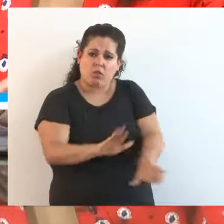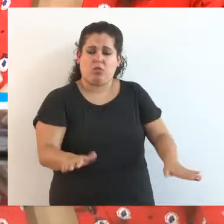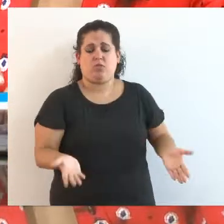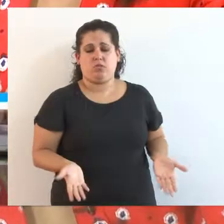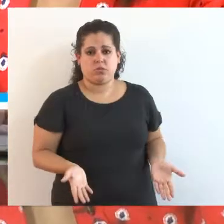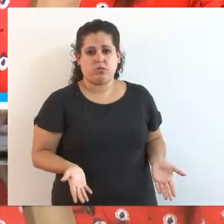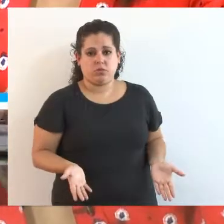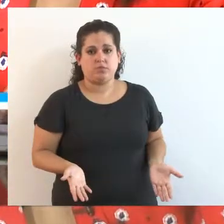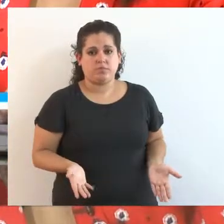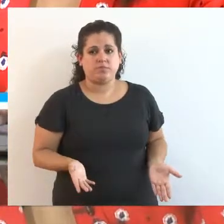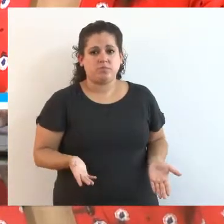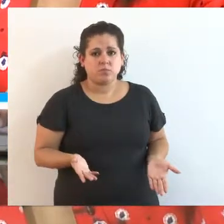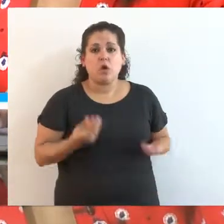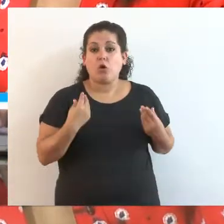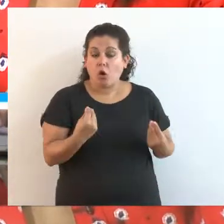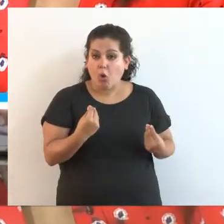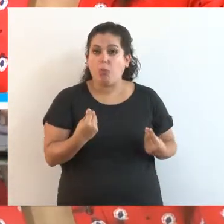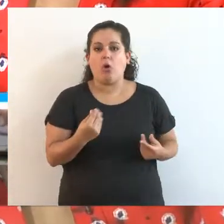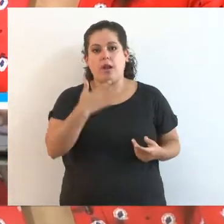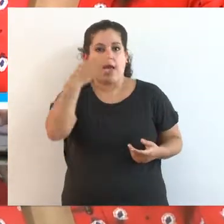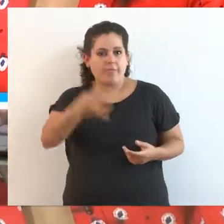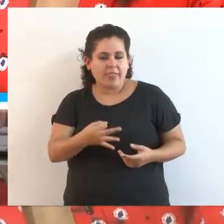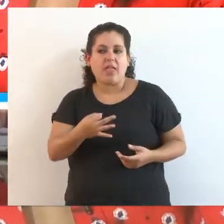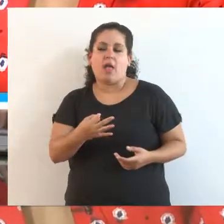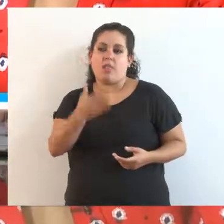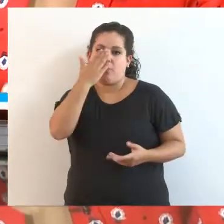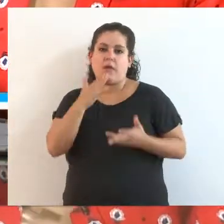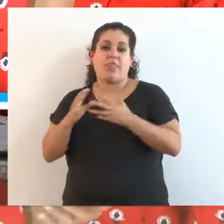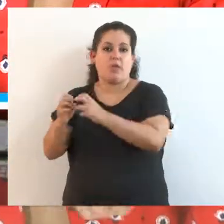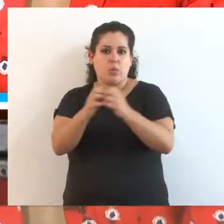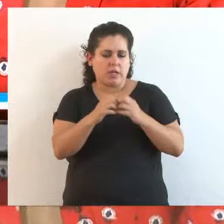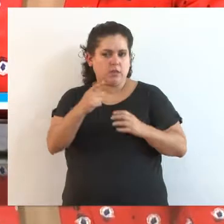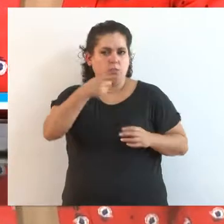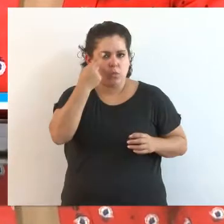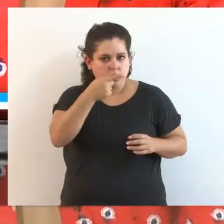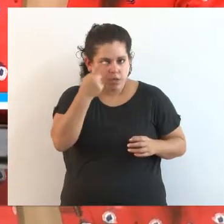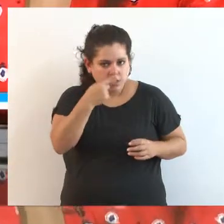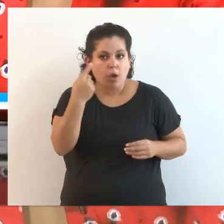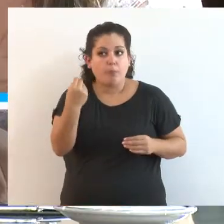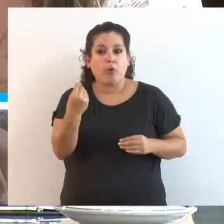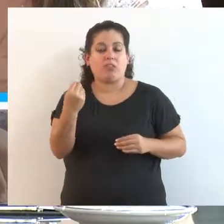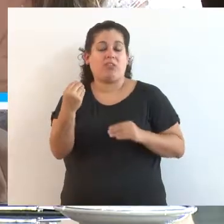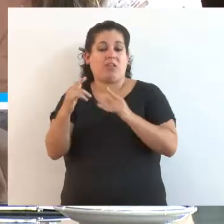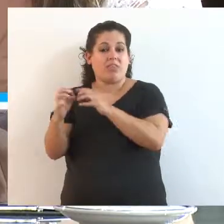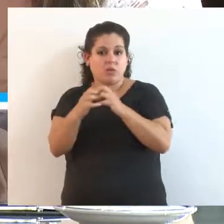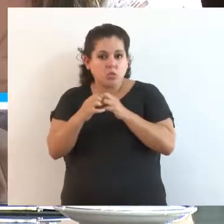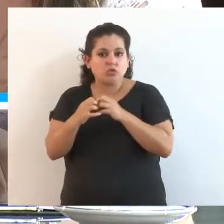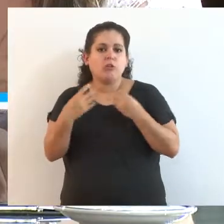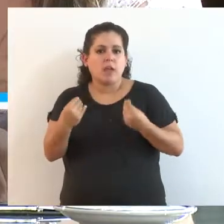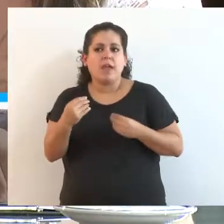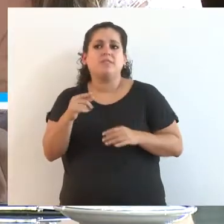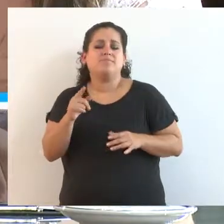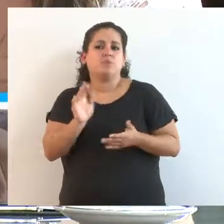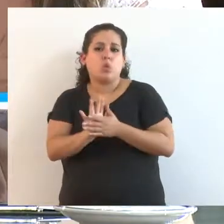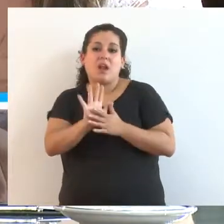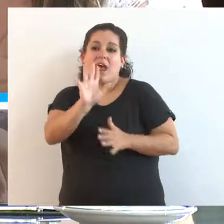infancia vulnerable. Entonces ese fue el desafío que se instaló y la verdad que se generó un debate interesante porque, digamos, lo que estaba en discusión básicamente